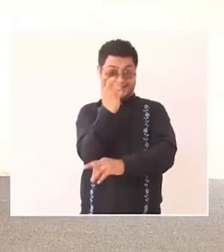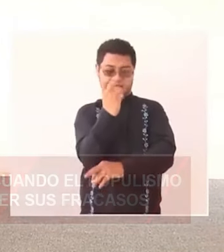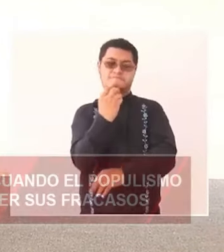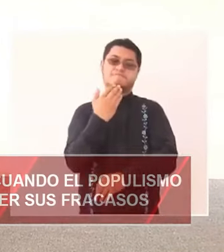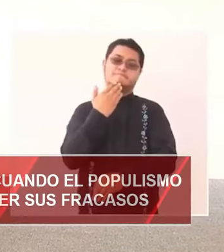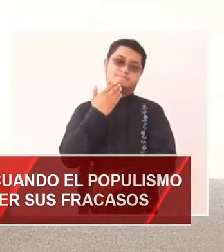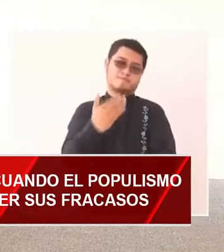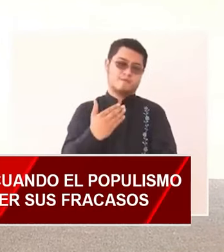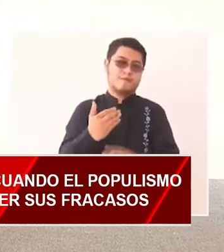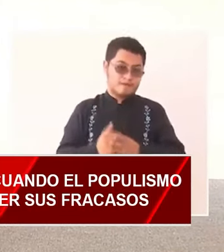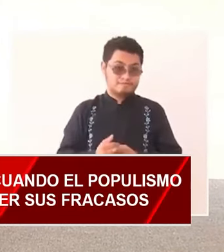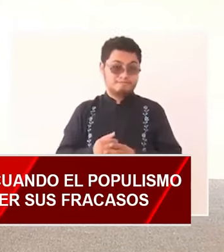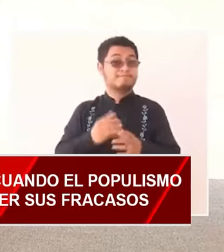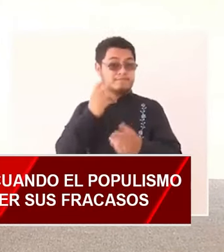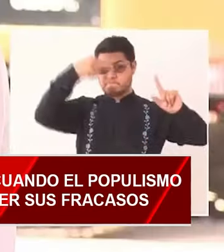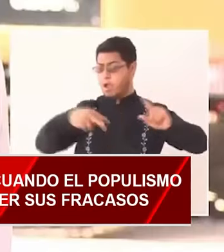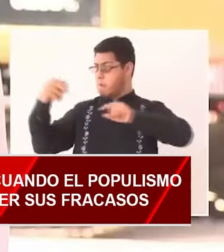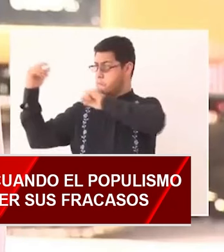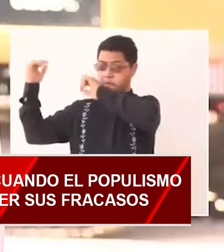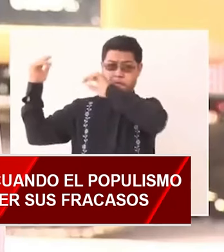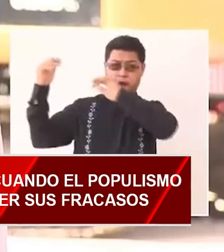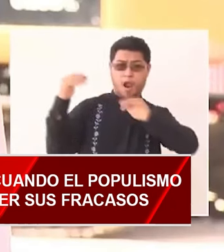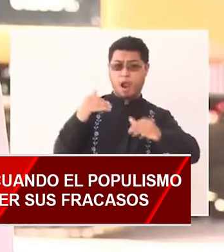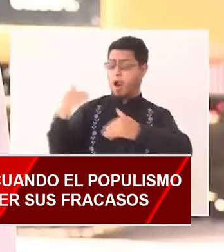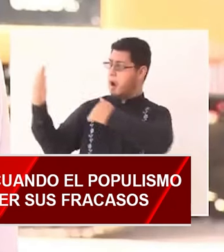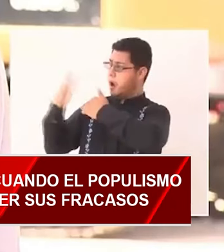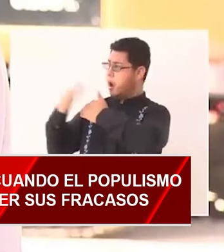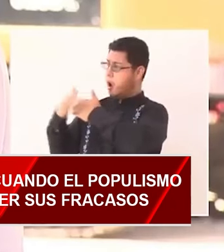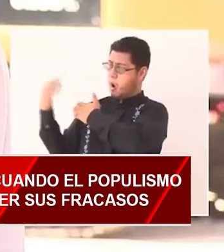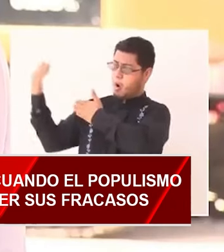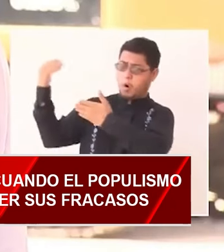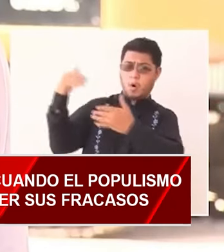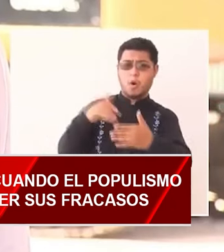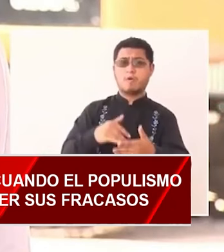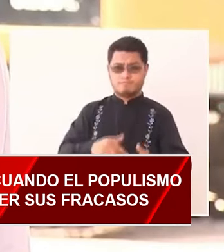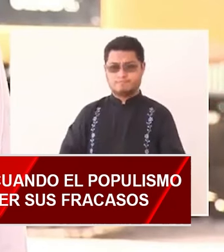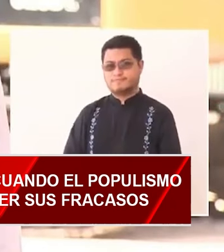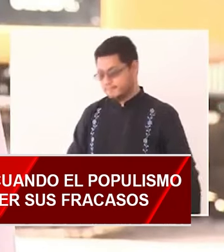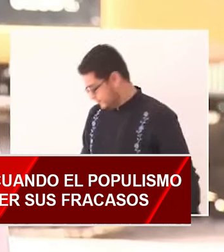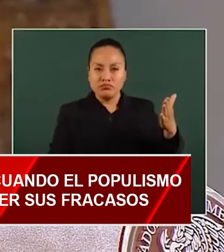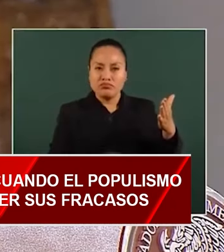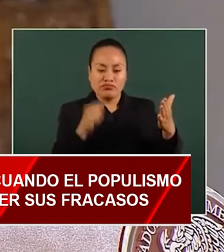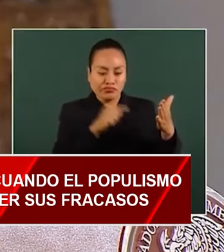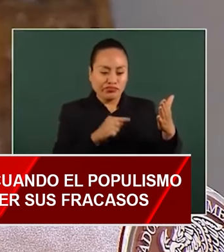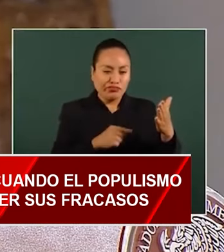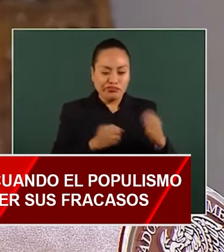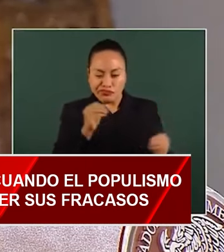España, por acontecimientos de hace más de 500 años. ¡Qué rencor, oiga! Obrador deja el país con un